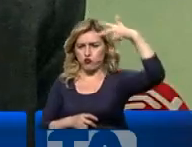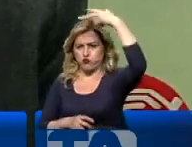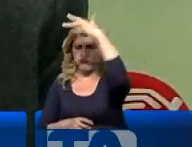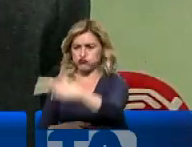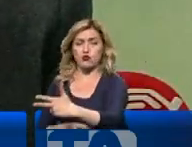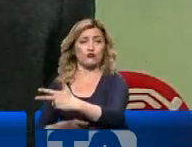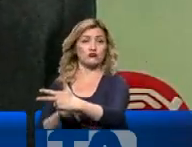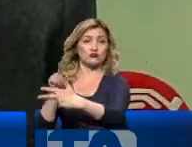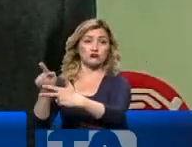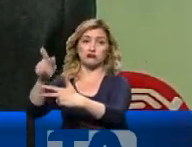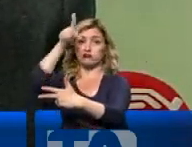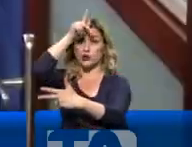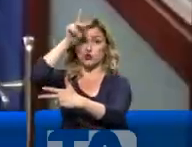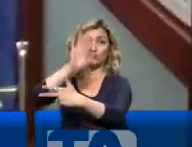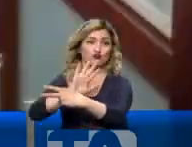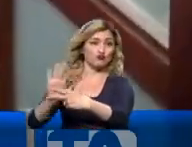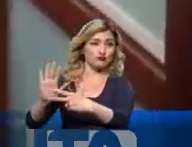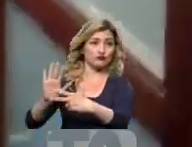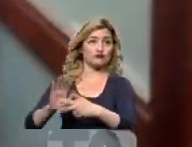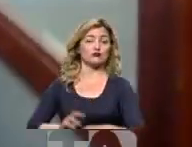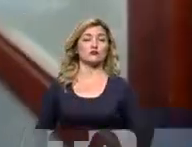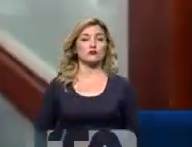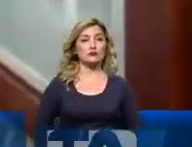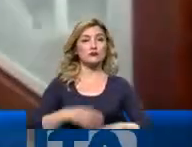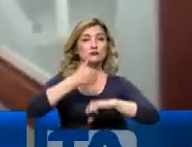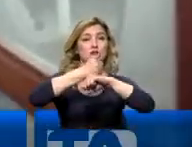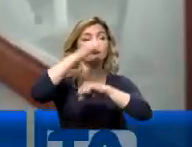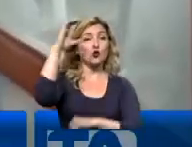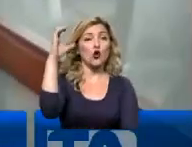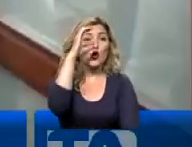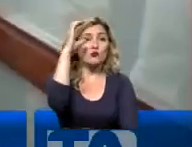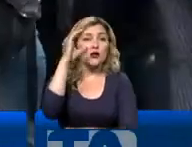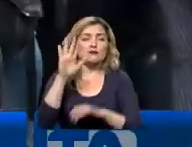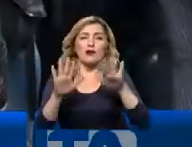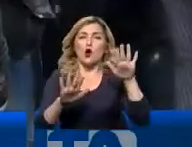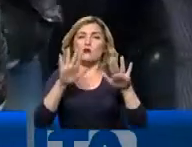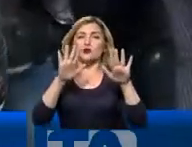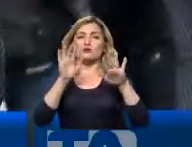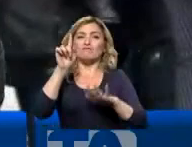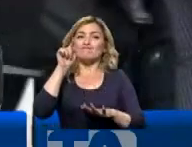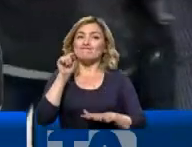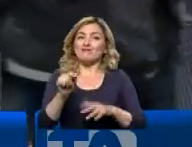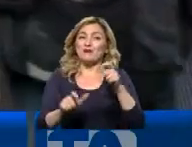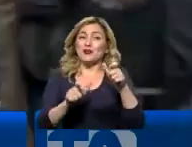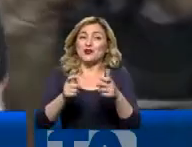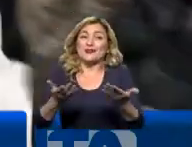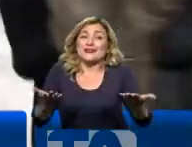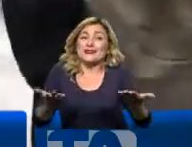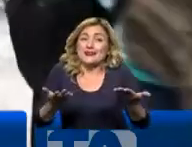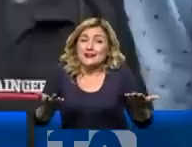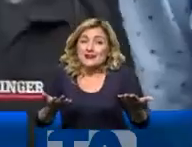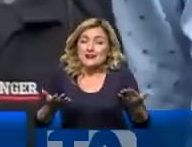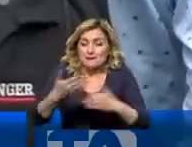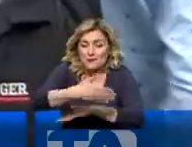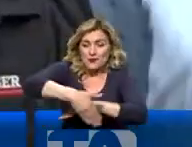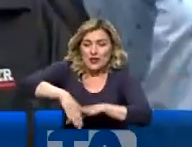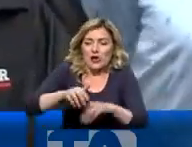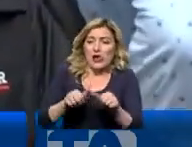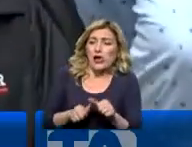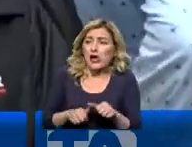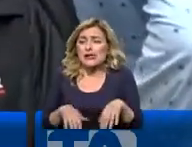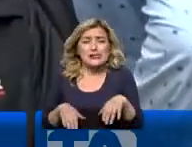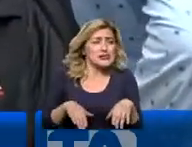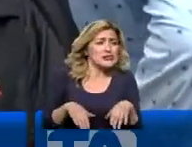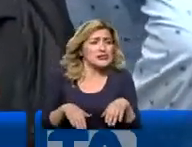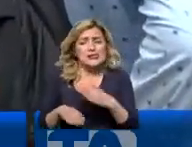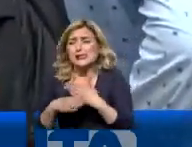poner en la siguiente frontera. Según las autoridades colombianas, son al menos 1,000 personas las que se encuentran varadas en la frontera y